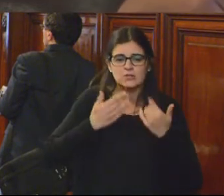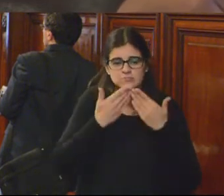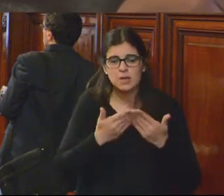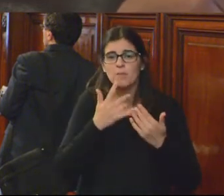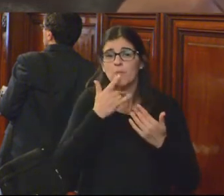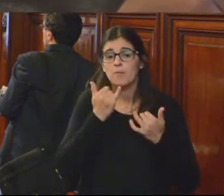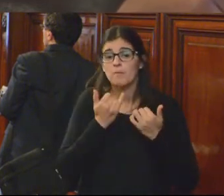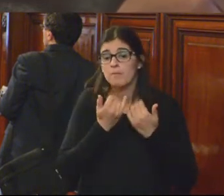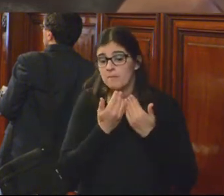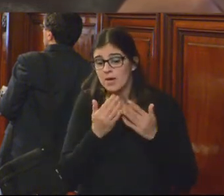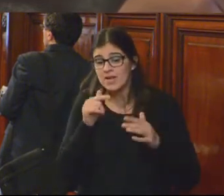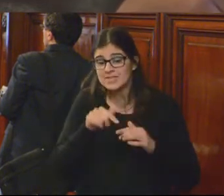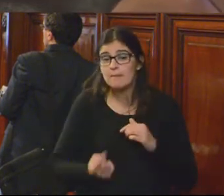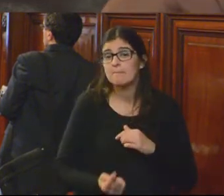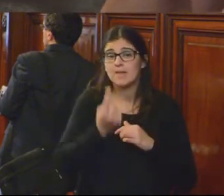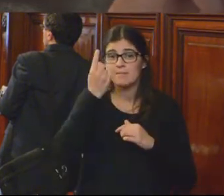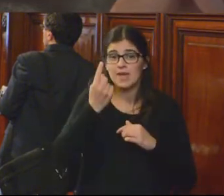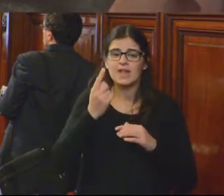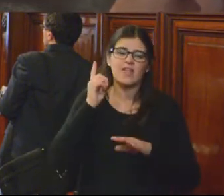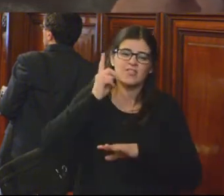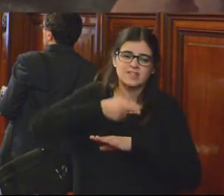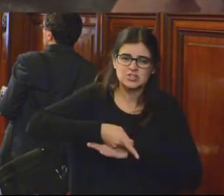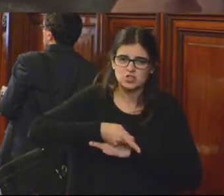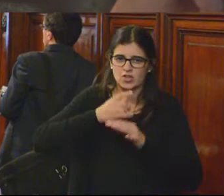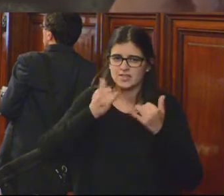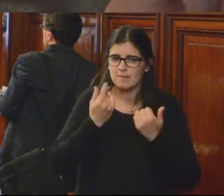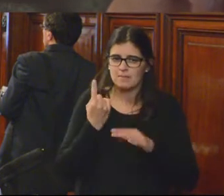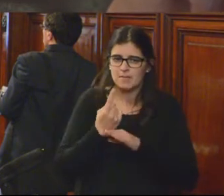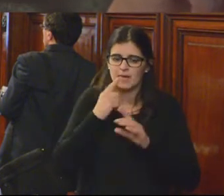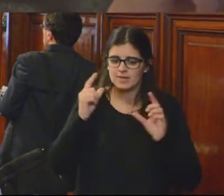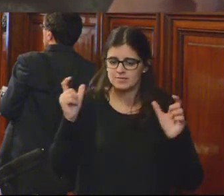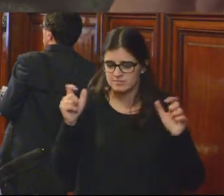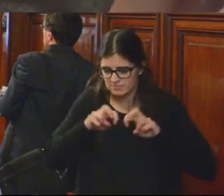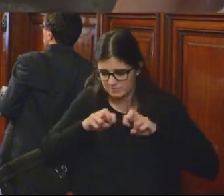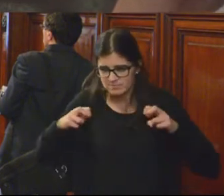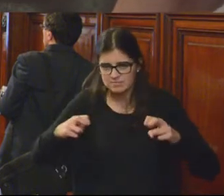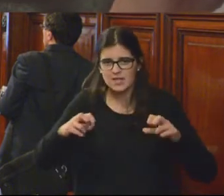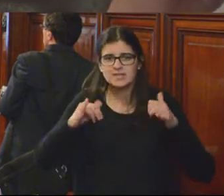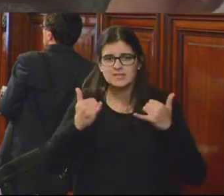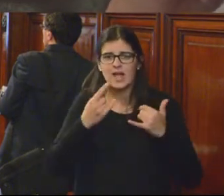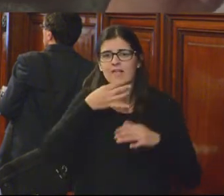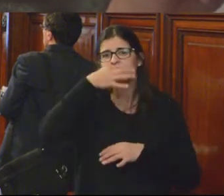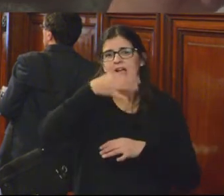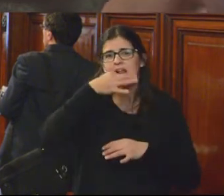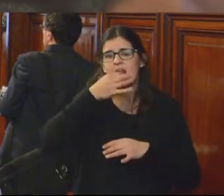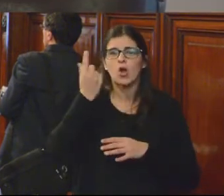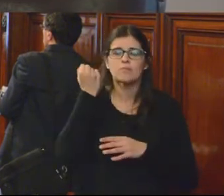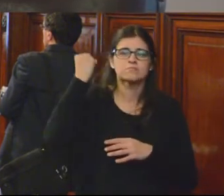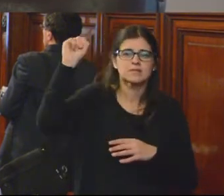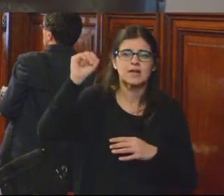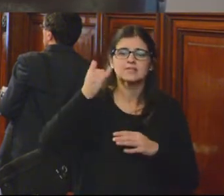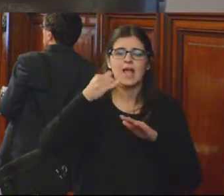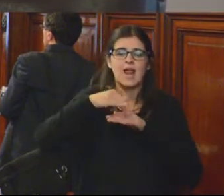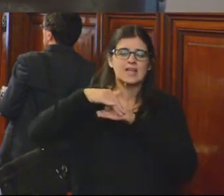a raíz de esa primera decisión del tribunal que declaró en desacato a la